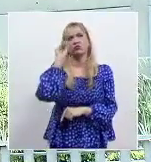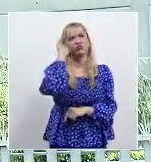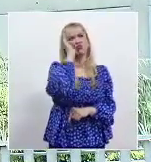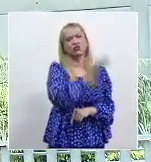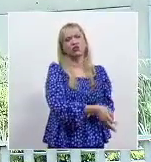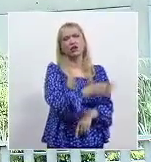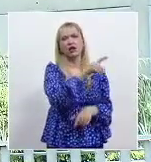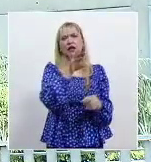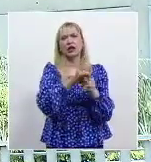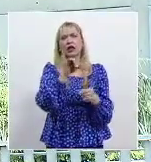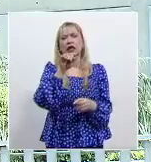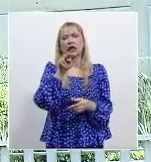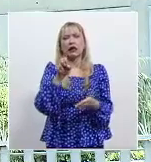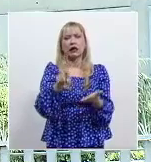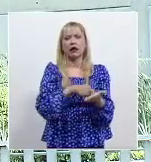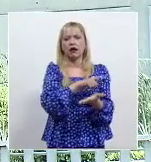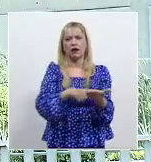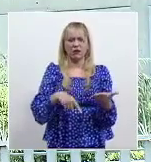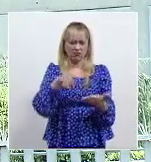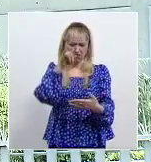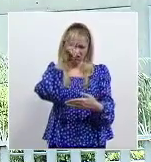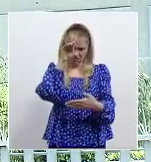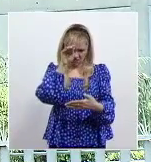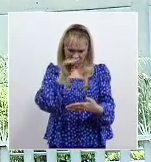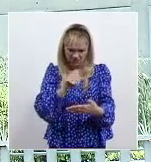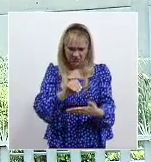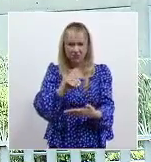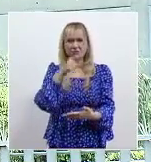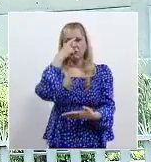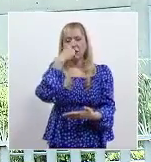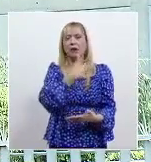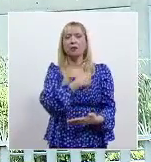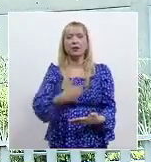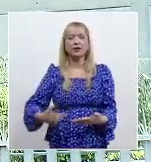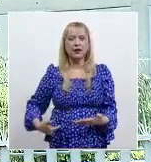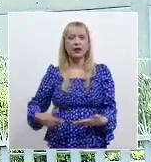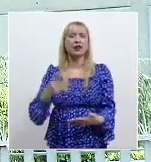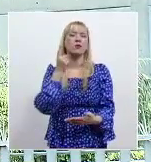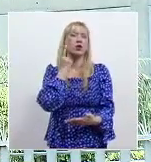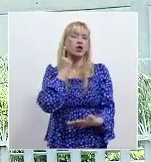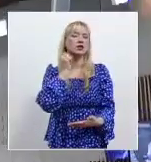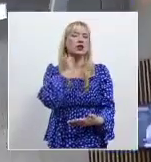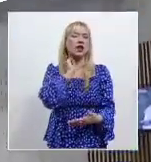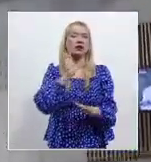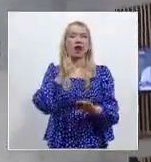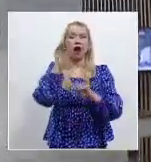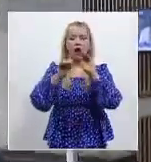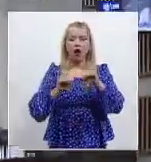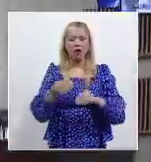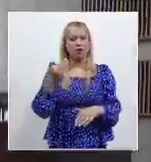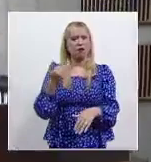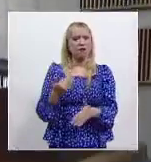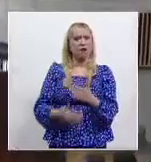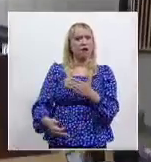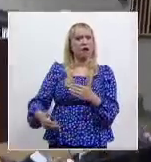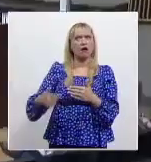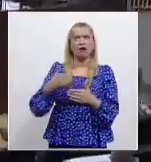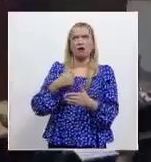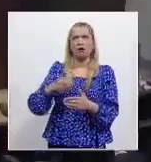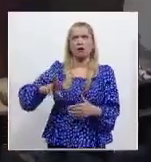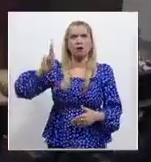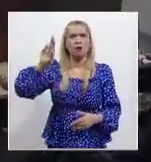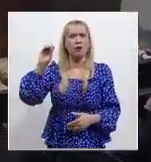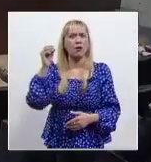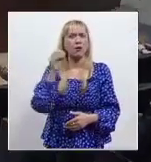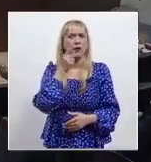el diseño de las boletas con emblemas para las elecciones presidencial de diputados y senadores. El proyecto propone confirmar el